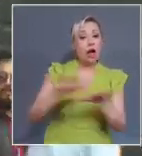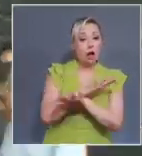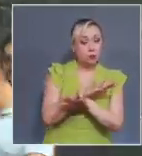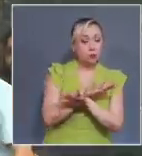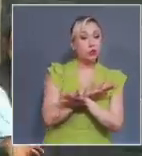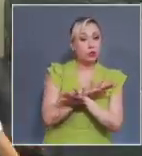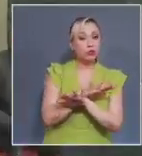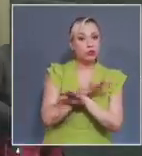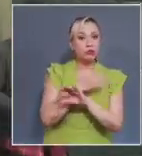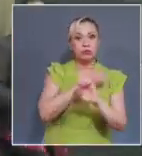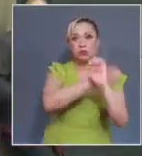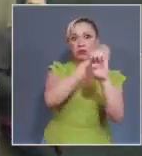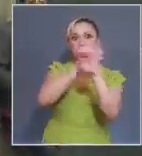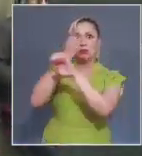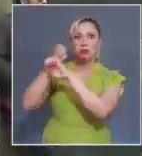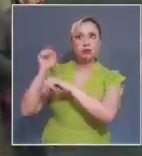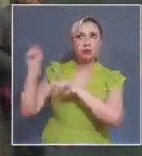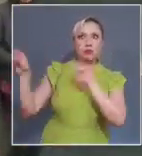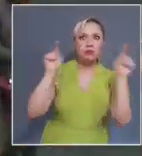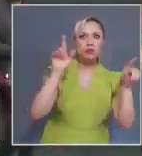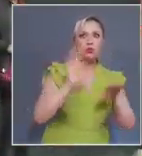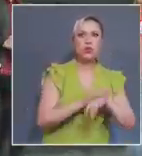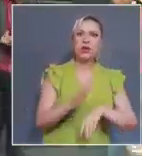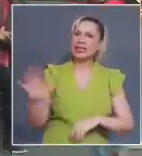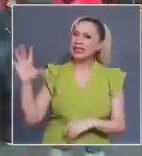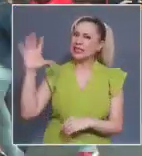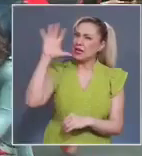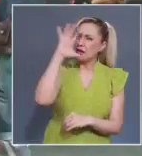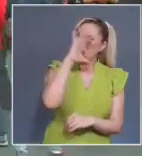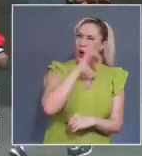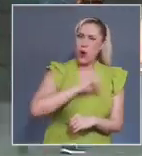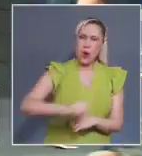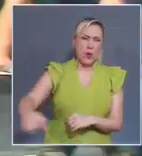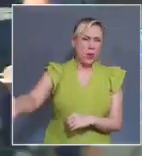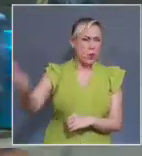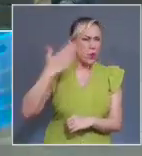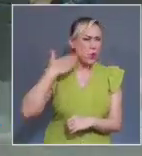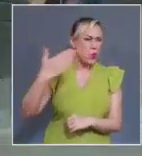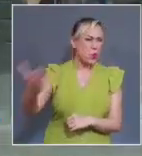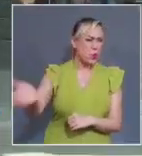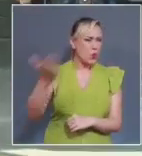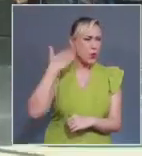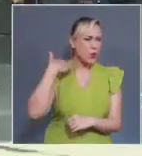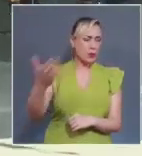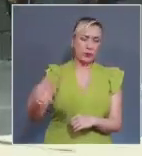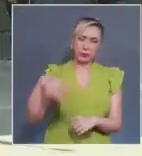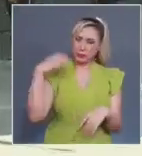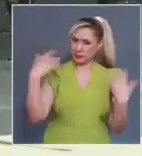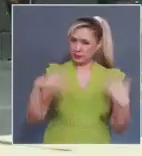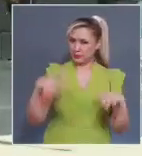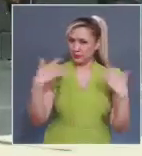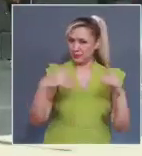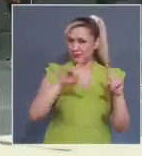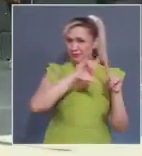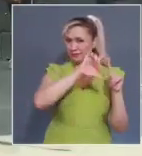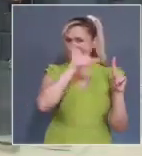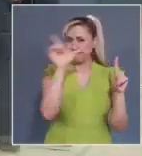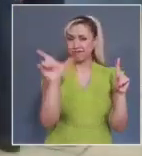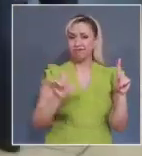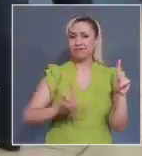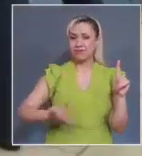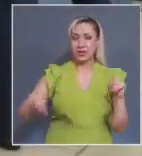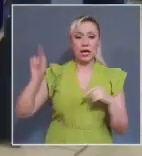a causa de la ola de calor que se vive pues prácticamente en todo el territorio nacional. En Sinaloa, por